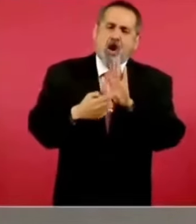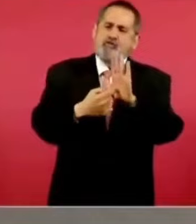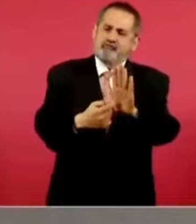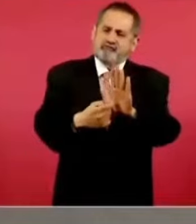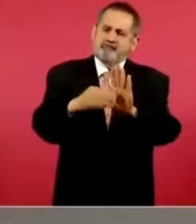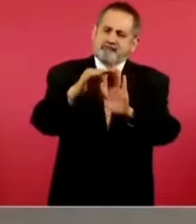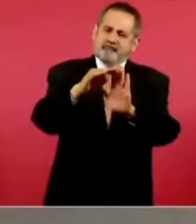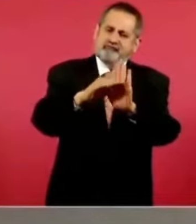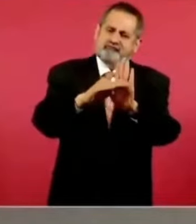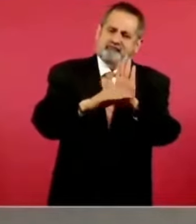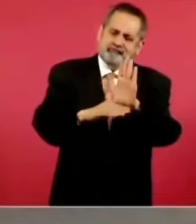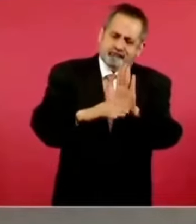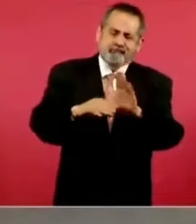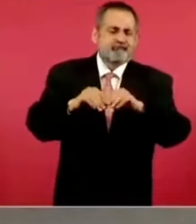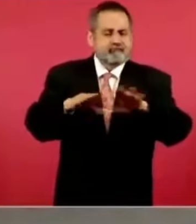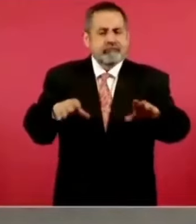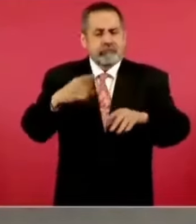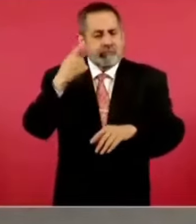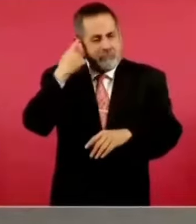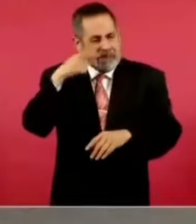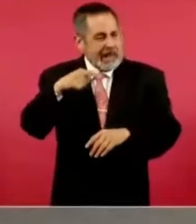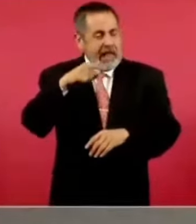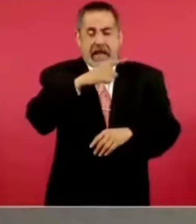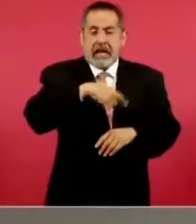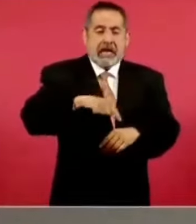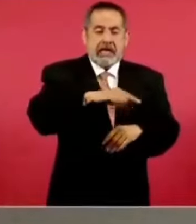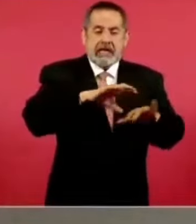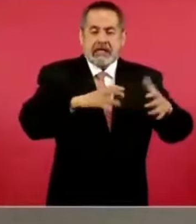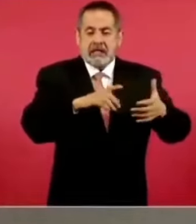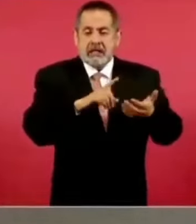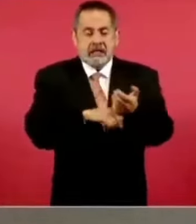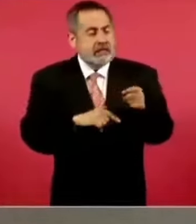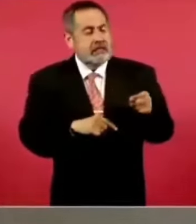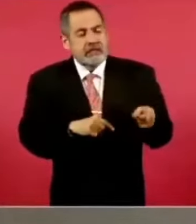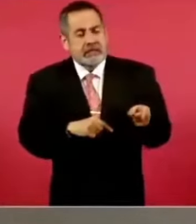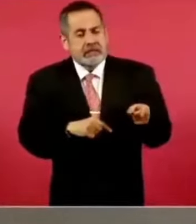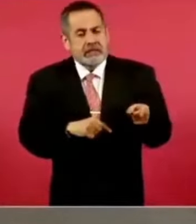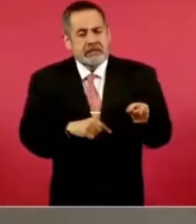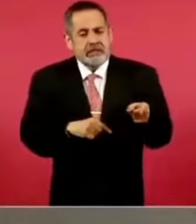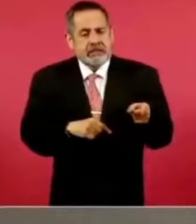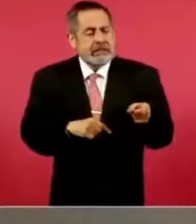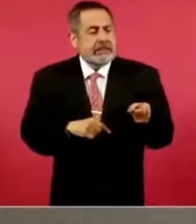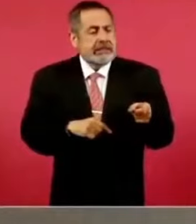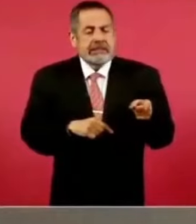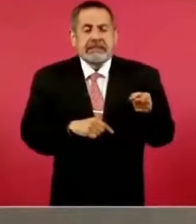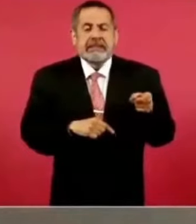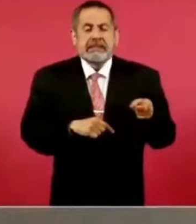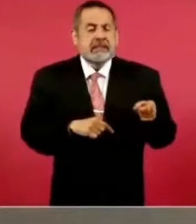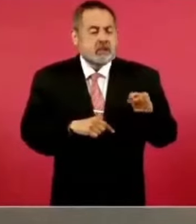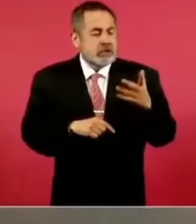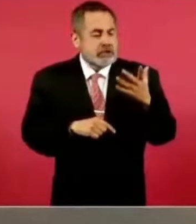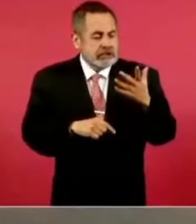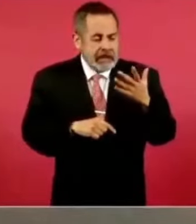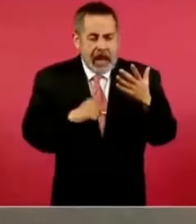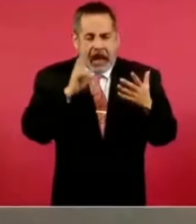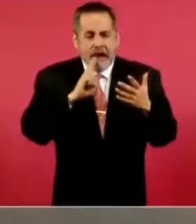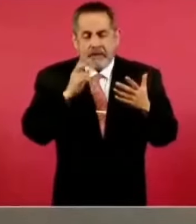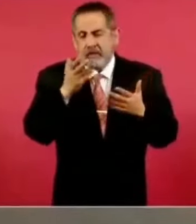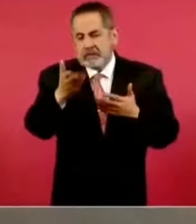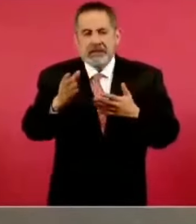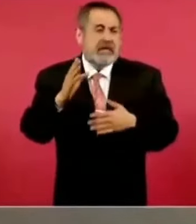para que el Congreso empiece a estudiarlas